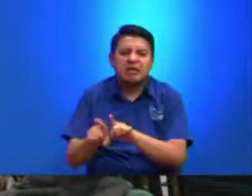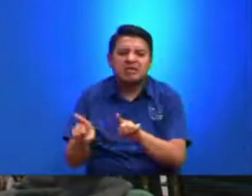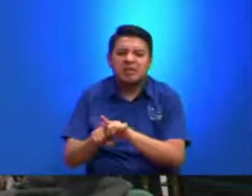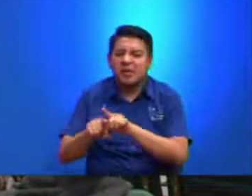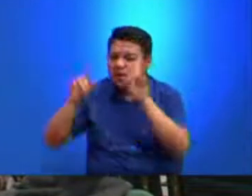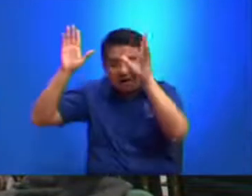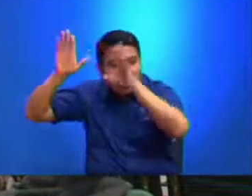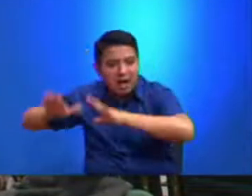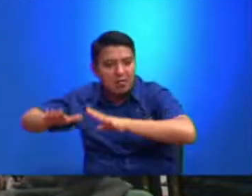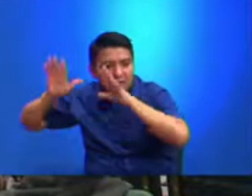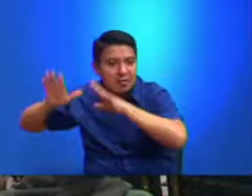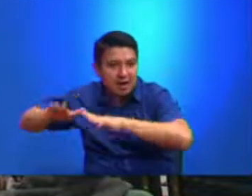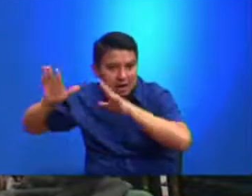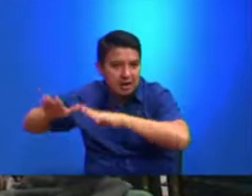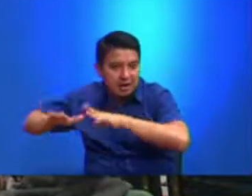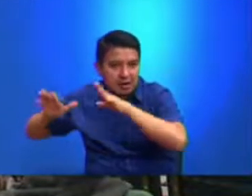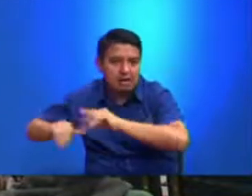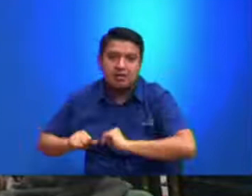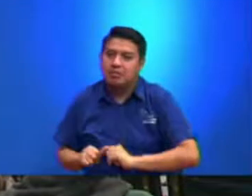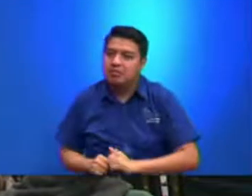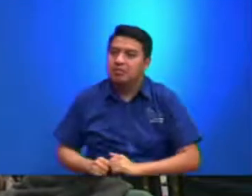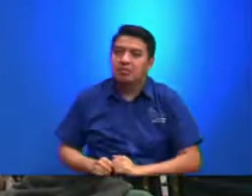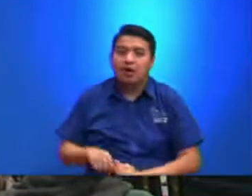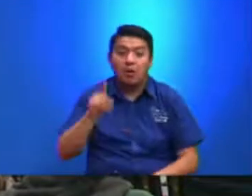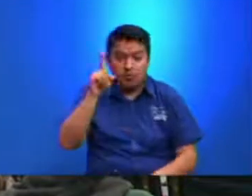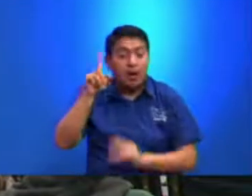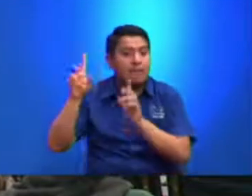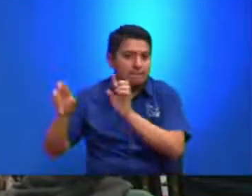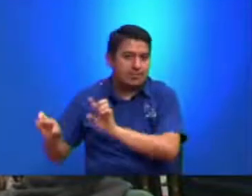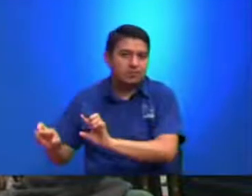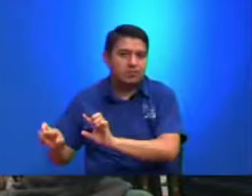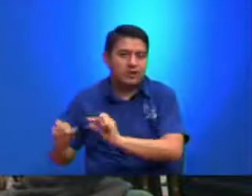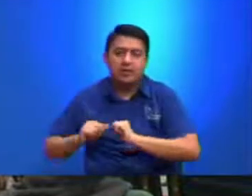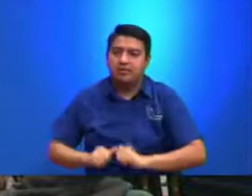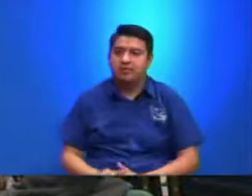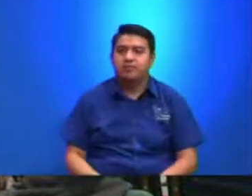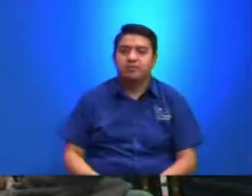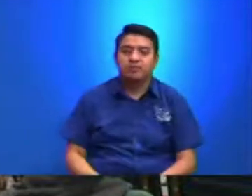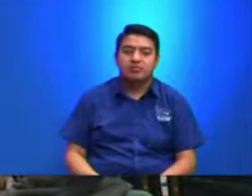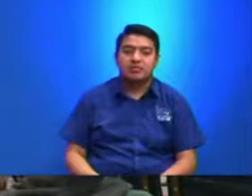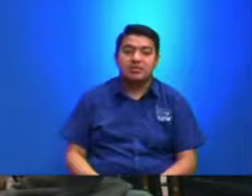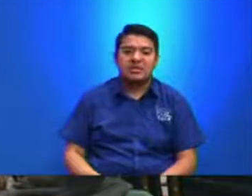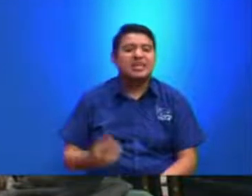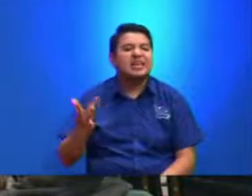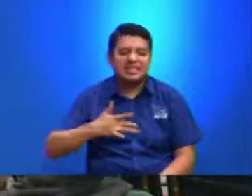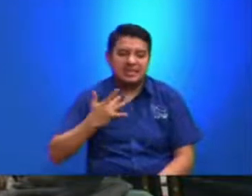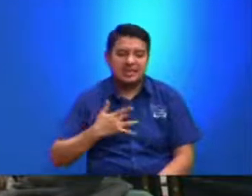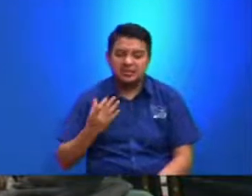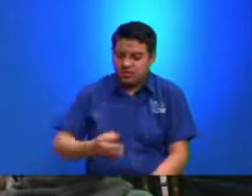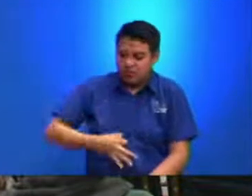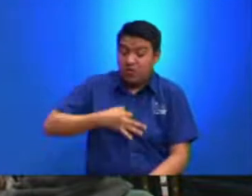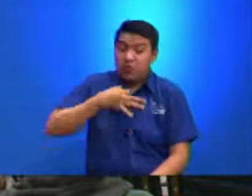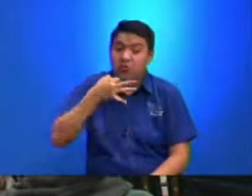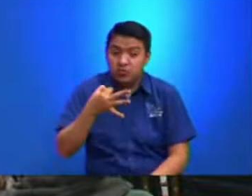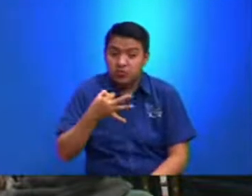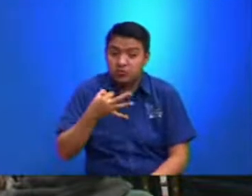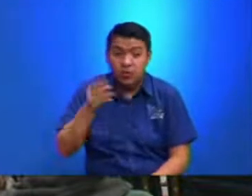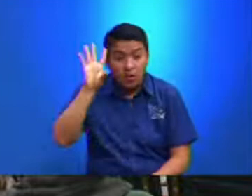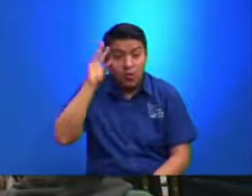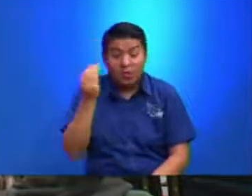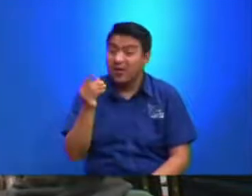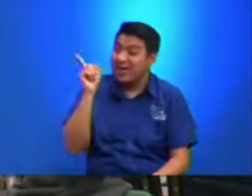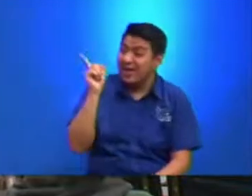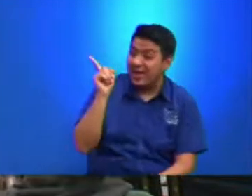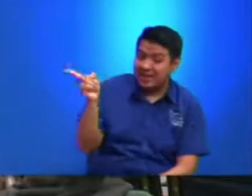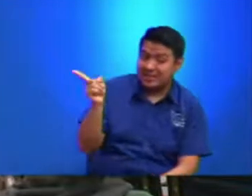botarlo. Y yo tengo aquí un versículo bíblico que quisiera compartir con ustedes de unos aduladores.